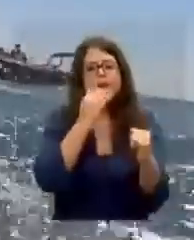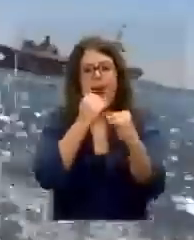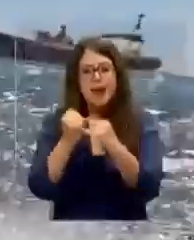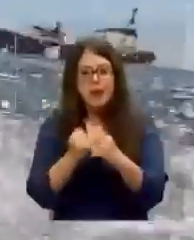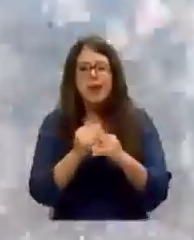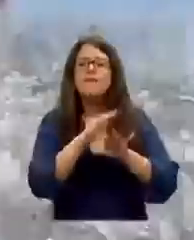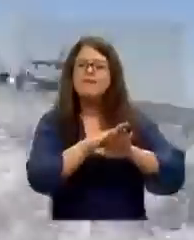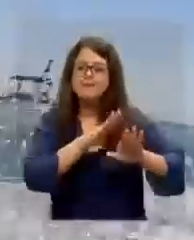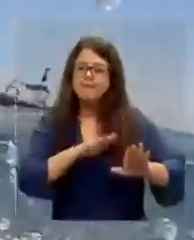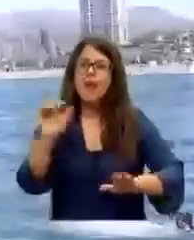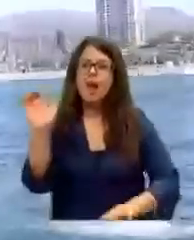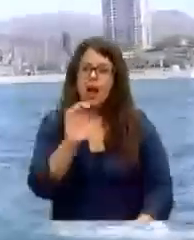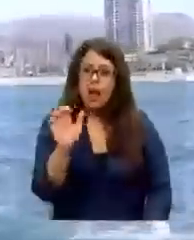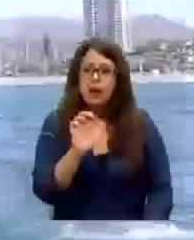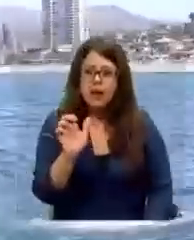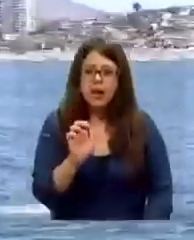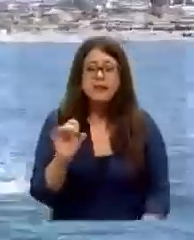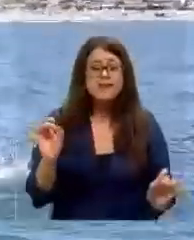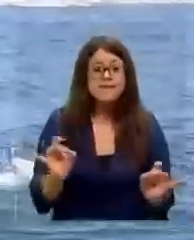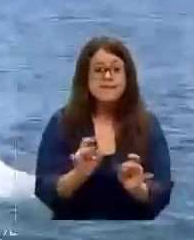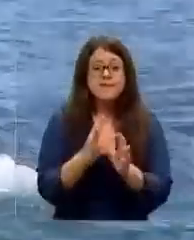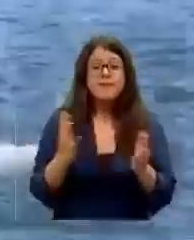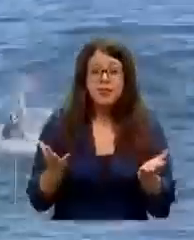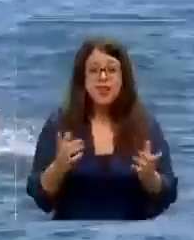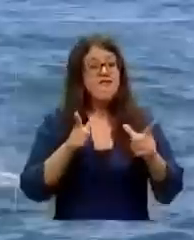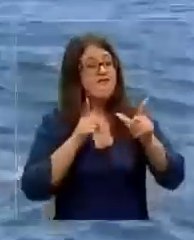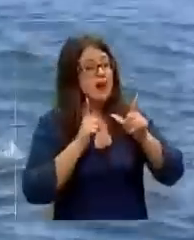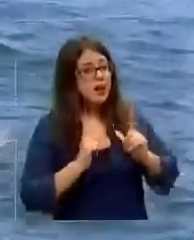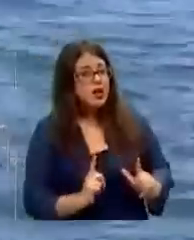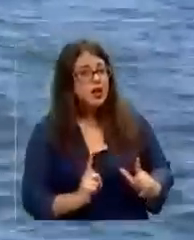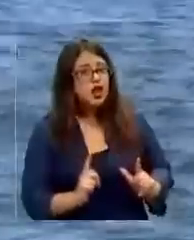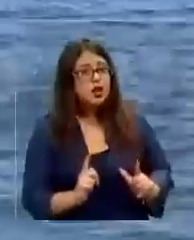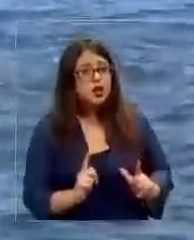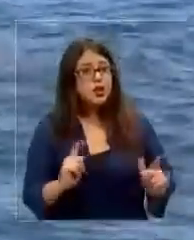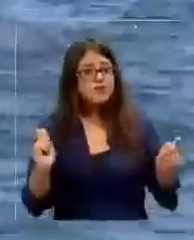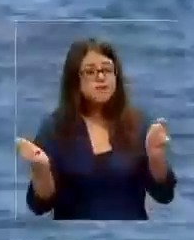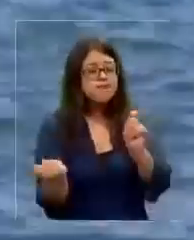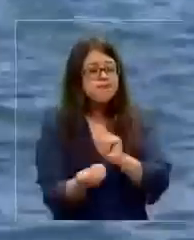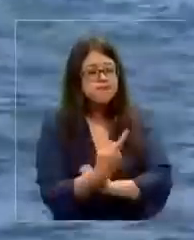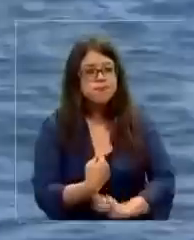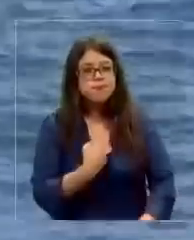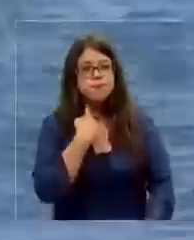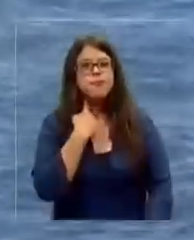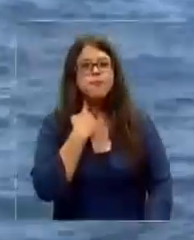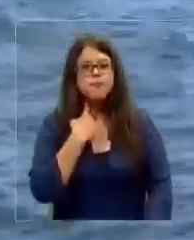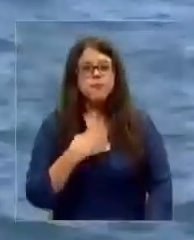y así evitar emergencias que terminen convirtiendo las vacaciones en una tragedia.